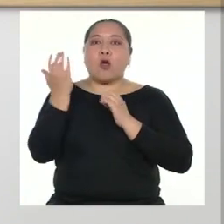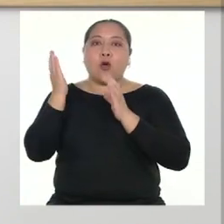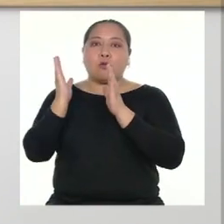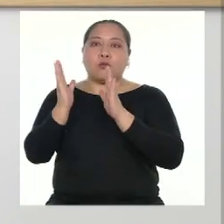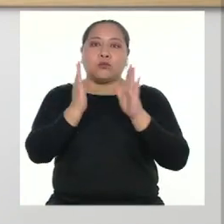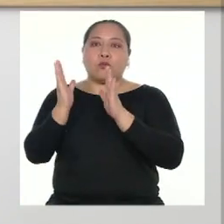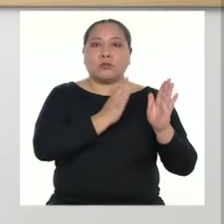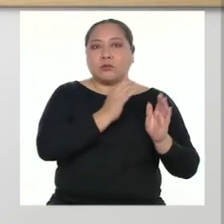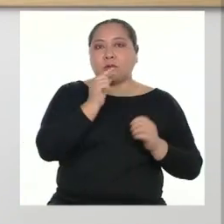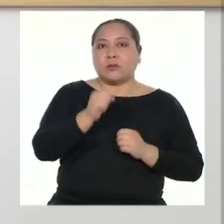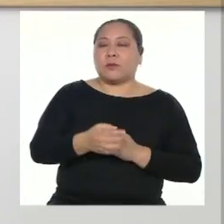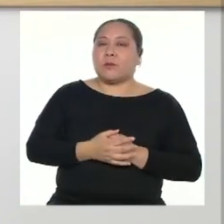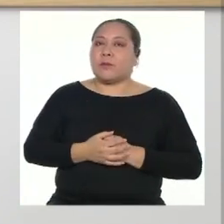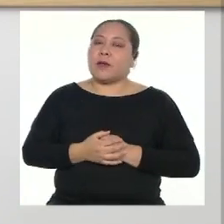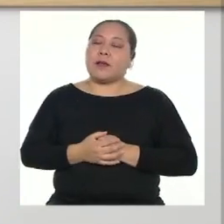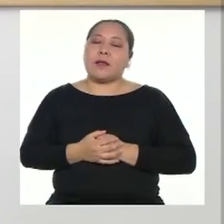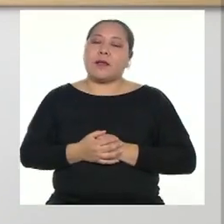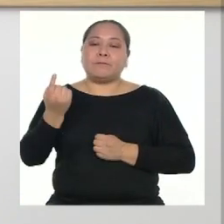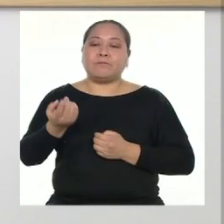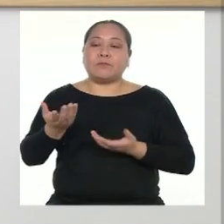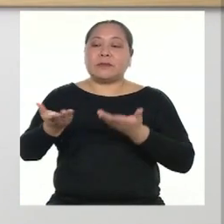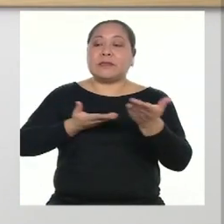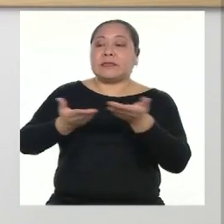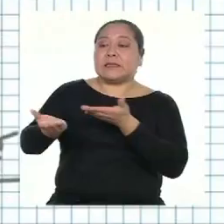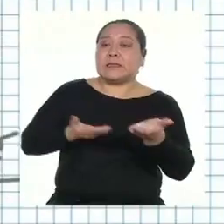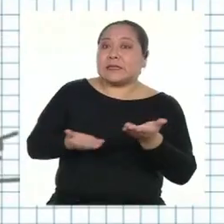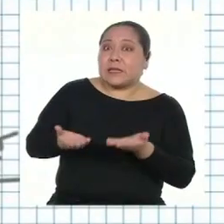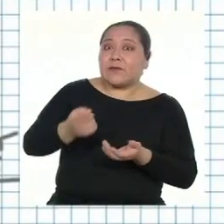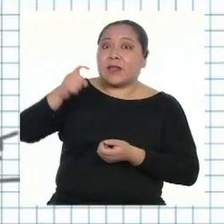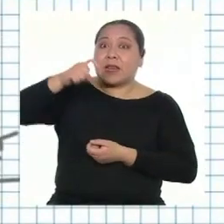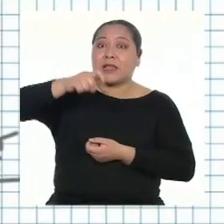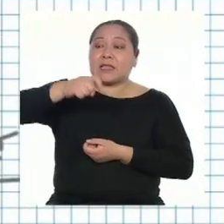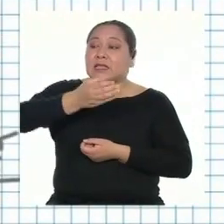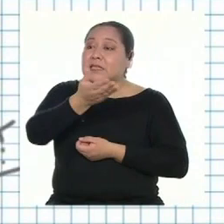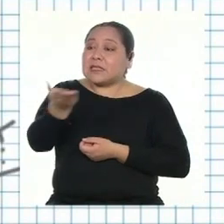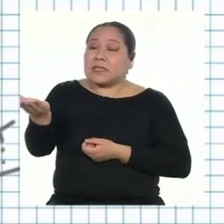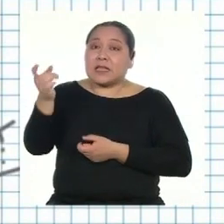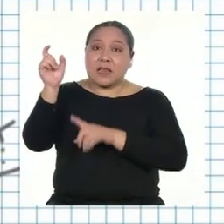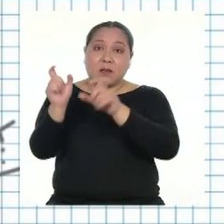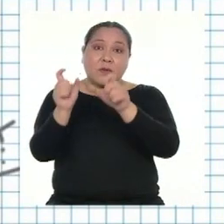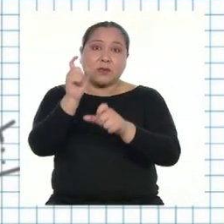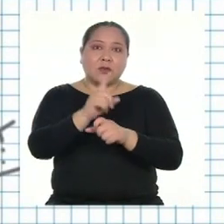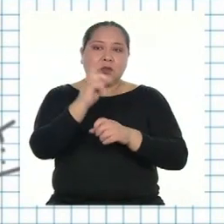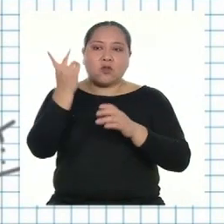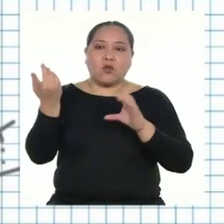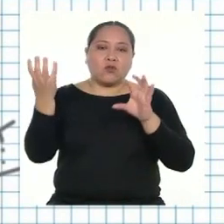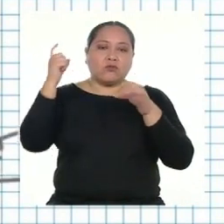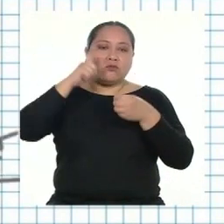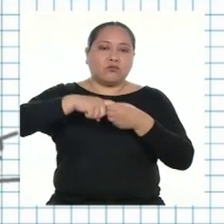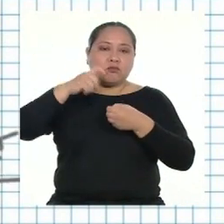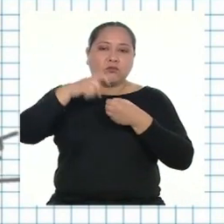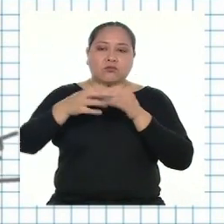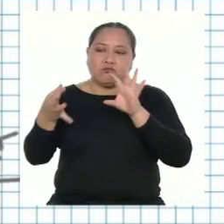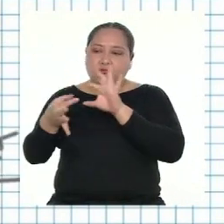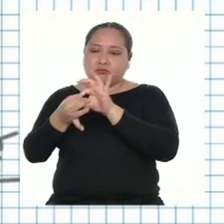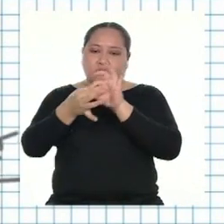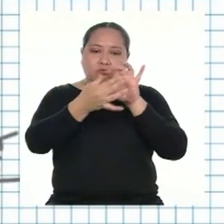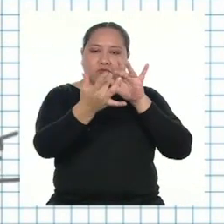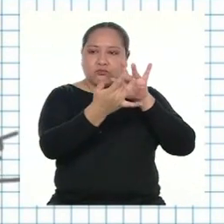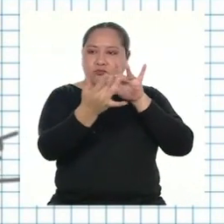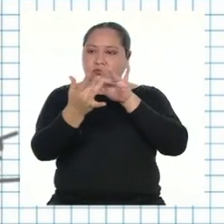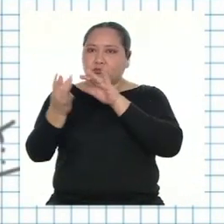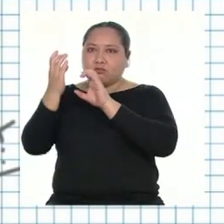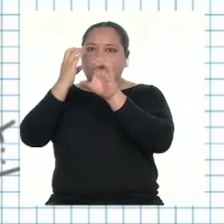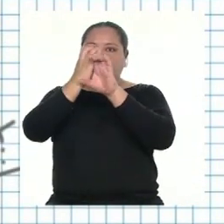para satisfacer las necesidades de la población. Si no se integran las redes de transporte, los